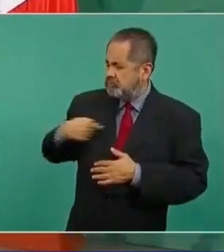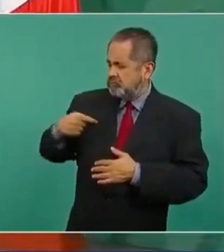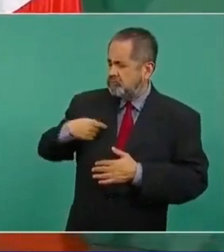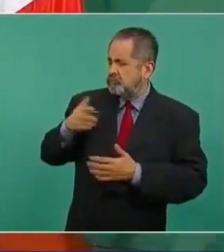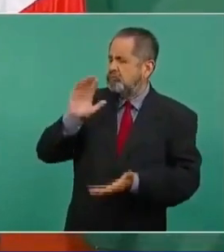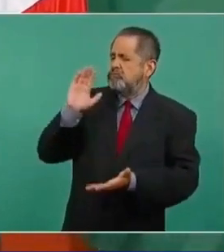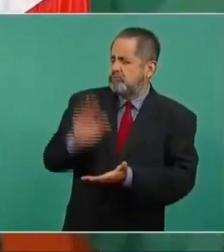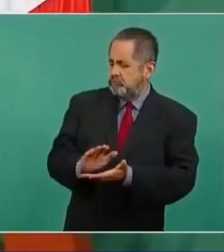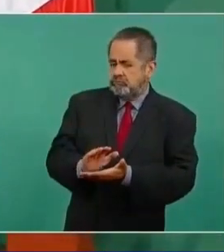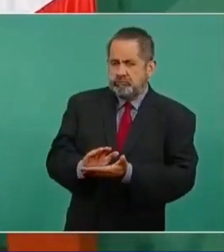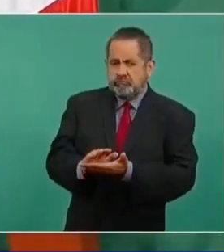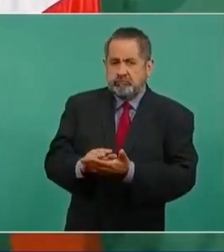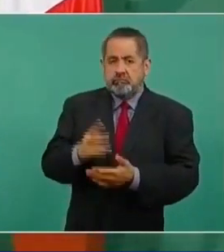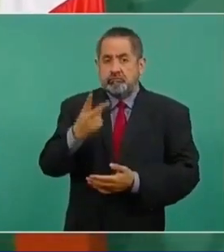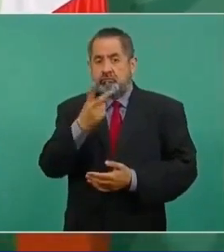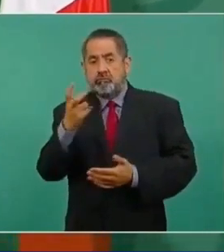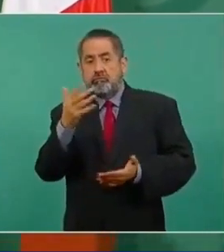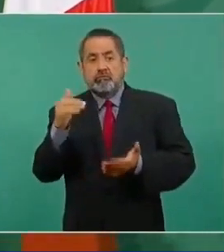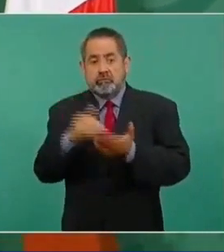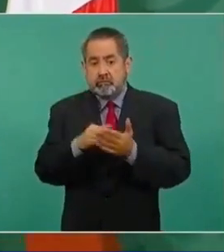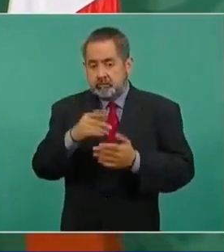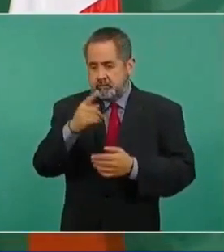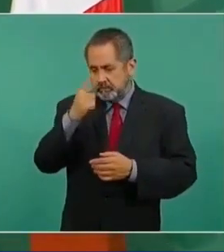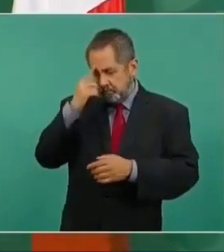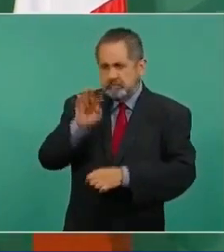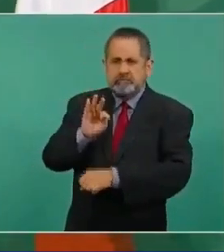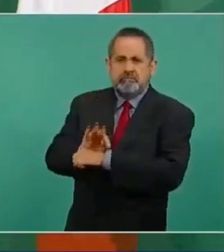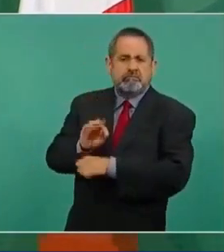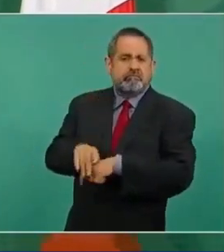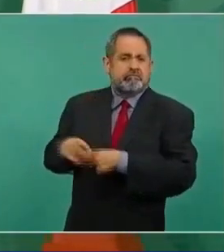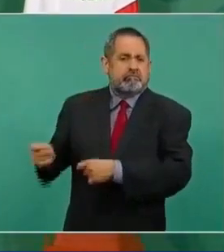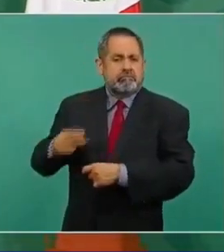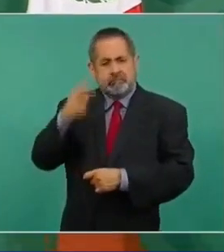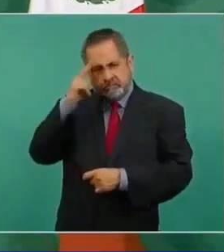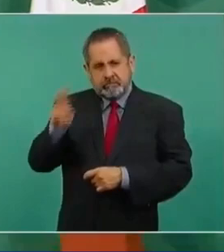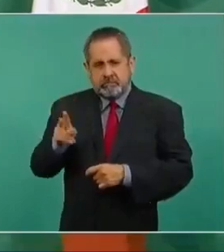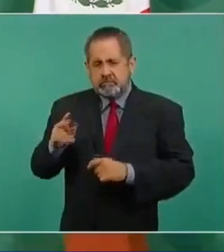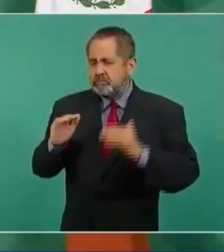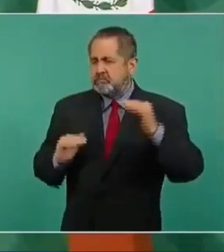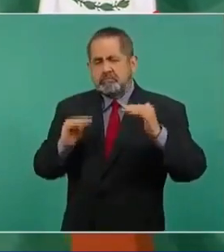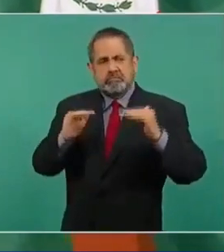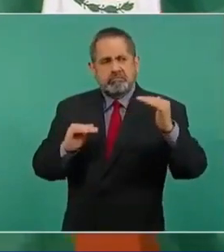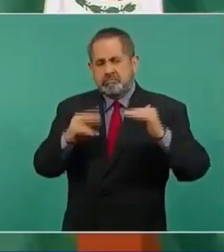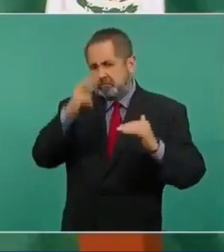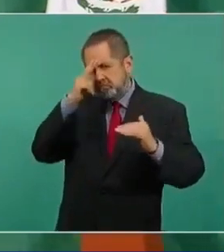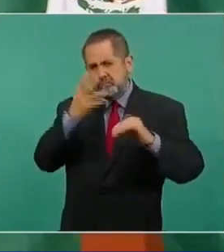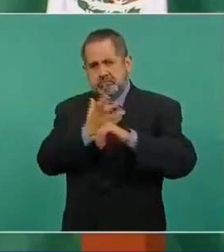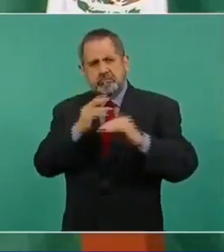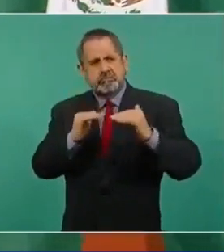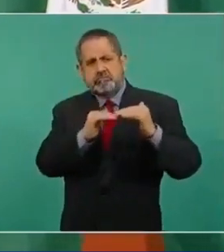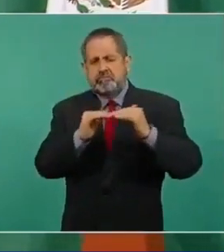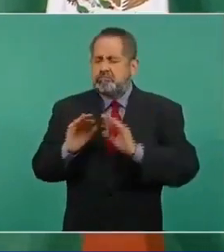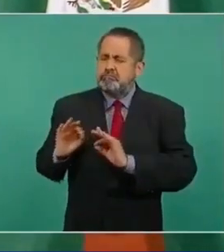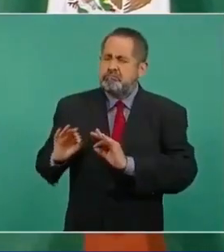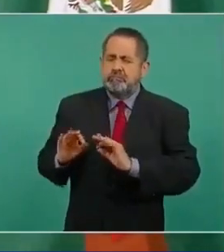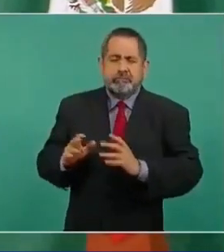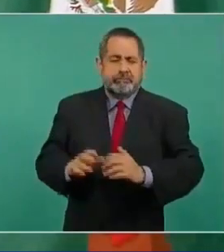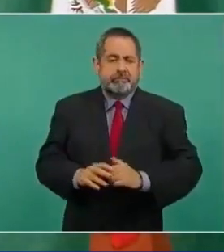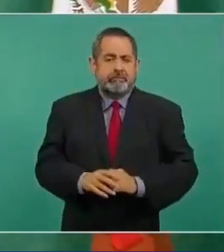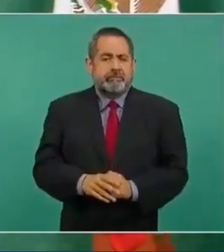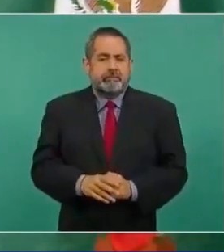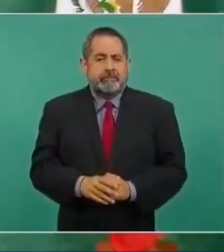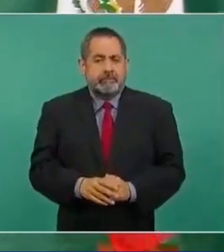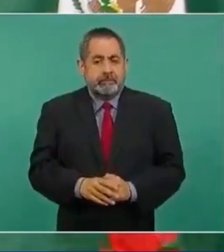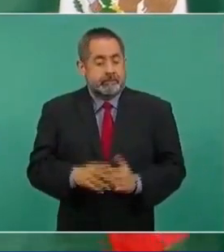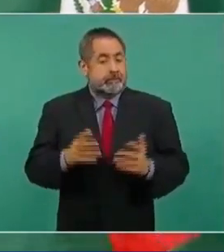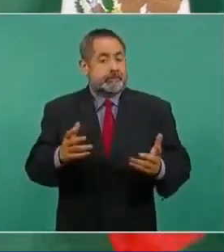disminución de 250,000 barriles para cubrir la cuota que le asignaron a México.